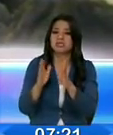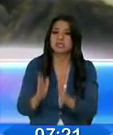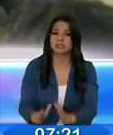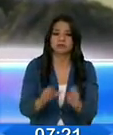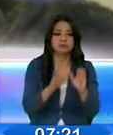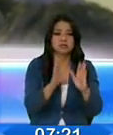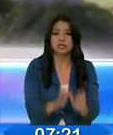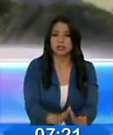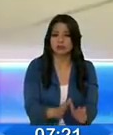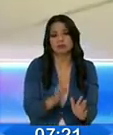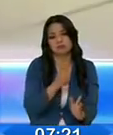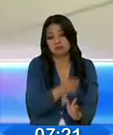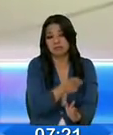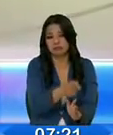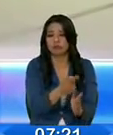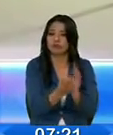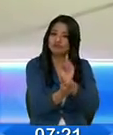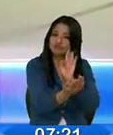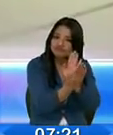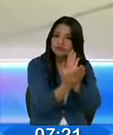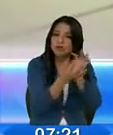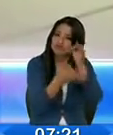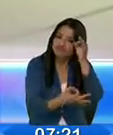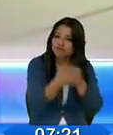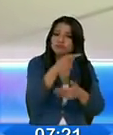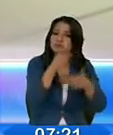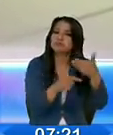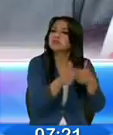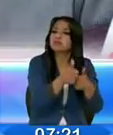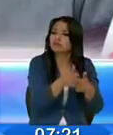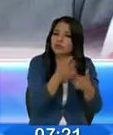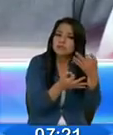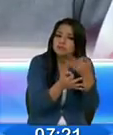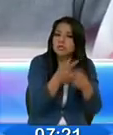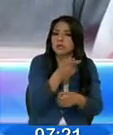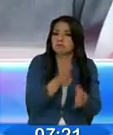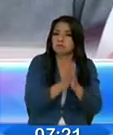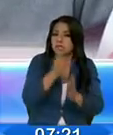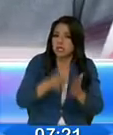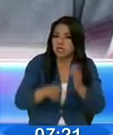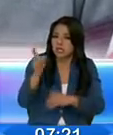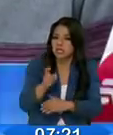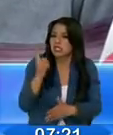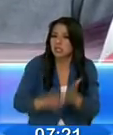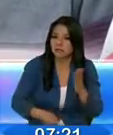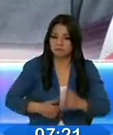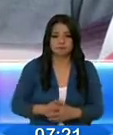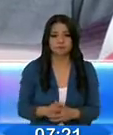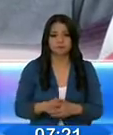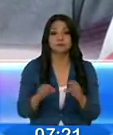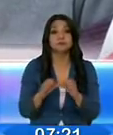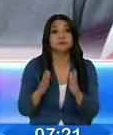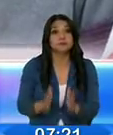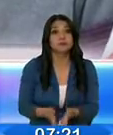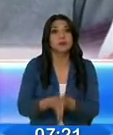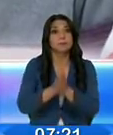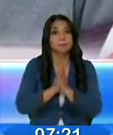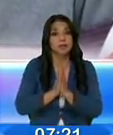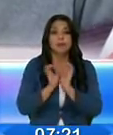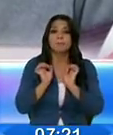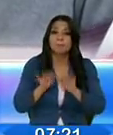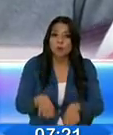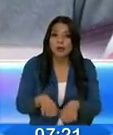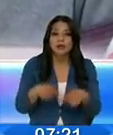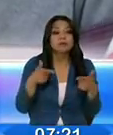desde este miércoles abrirá la posibilidad de poder concretar sus peticiones. Se pidió a los señores asambleístas que puedan hacer